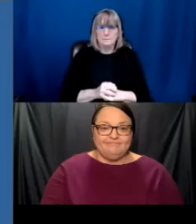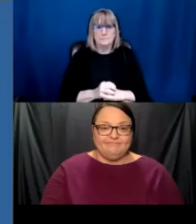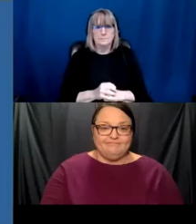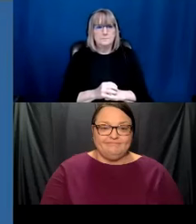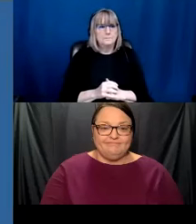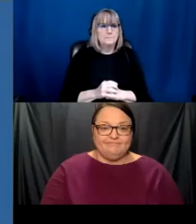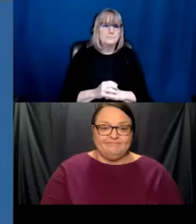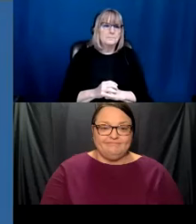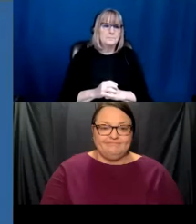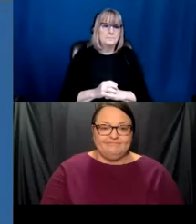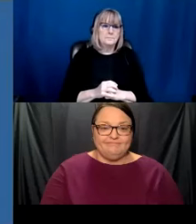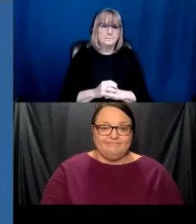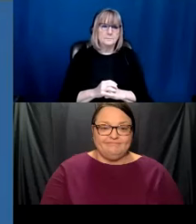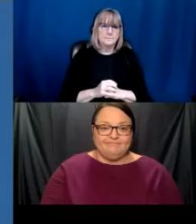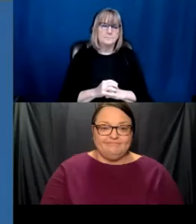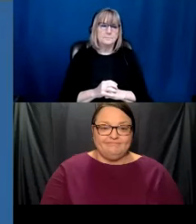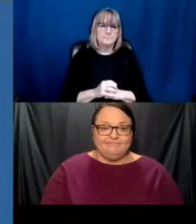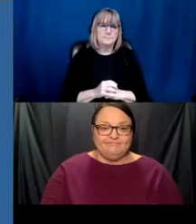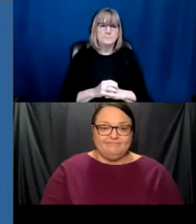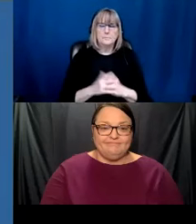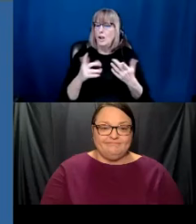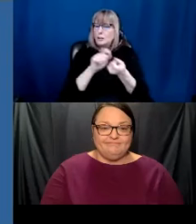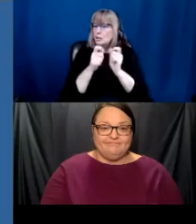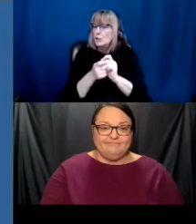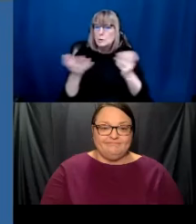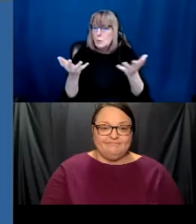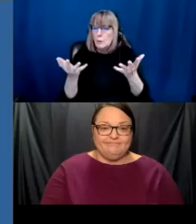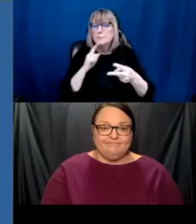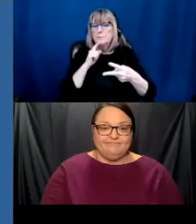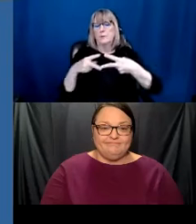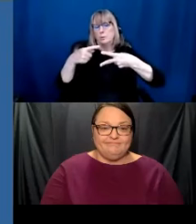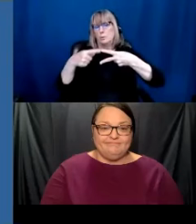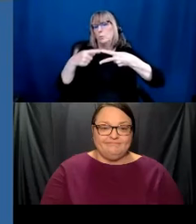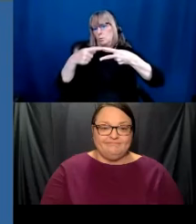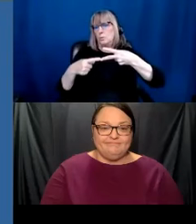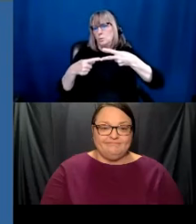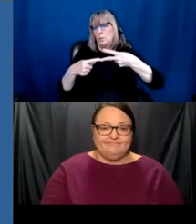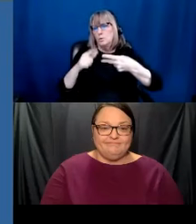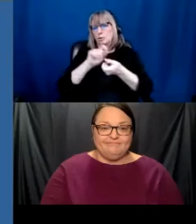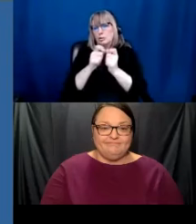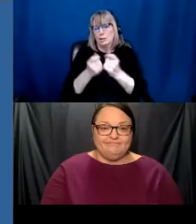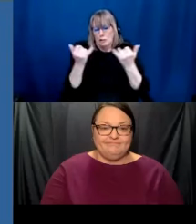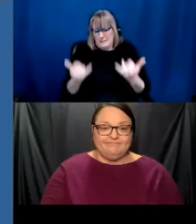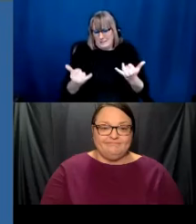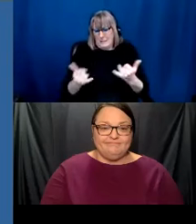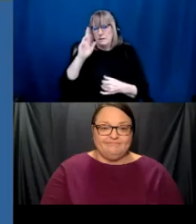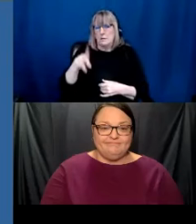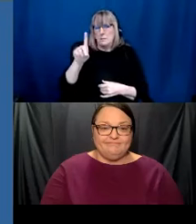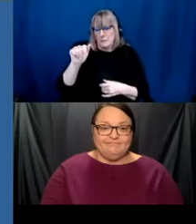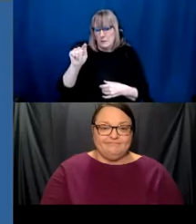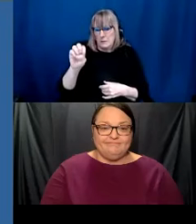plan fue en el año 2020, con la última actualización importante en